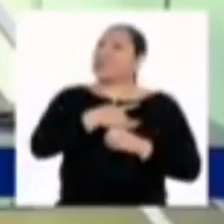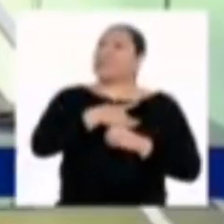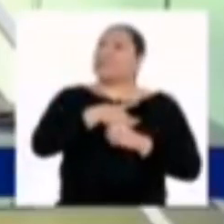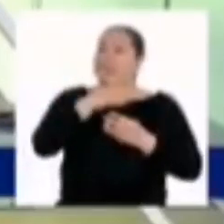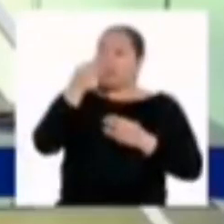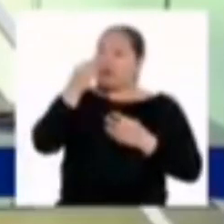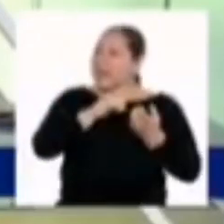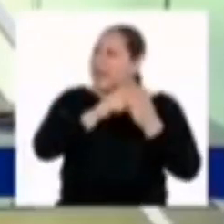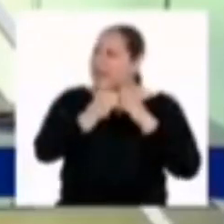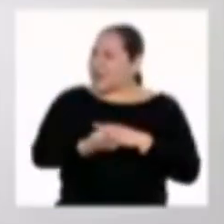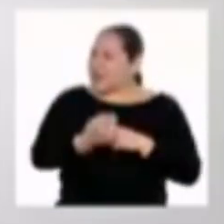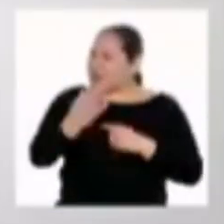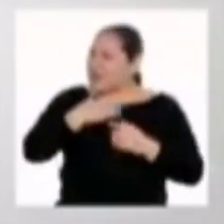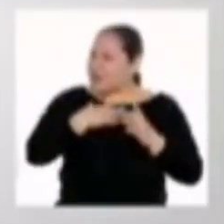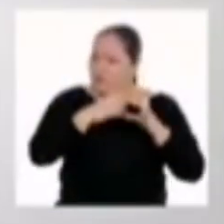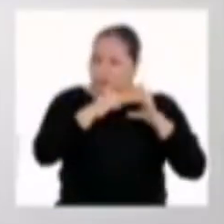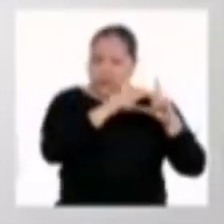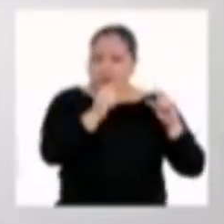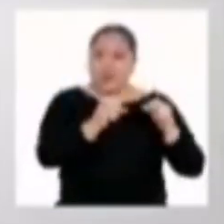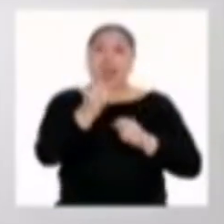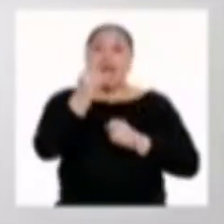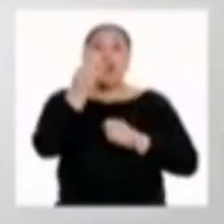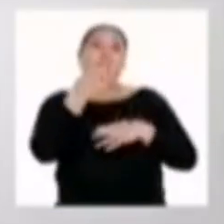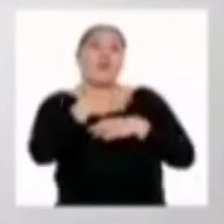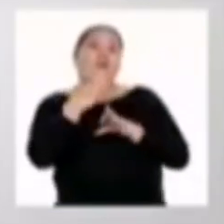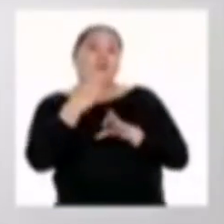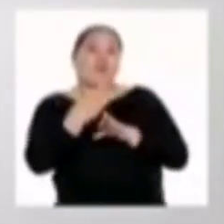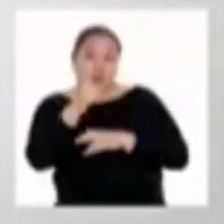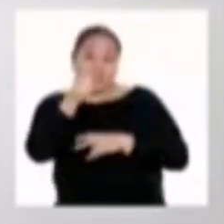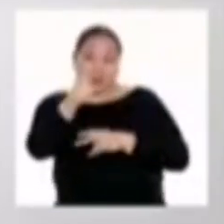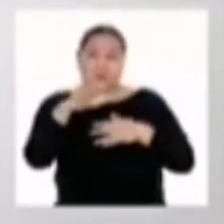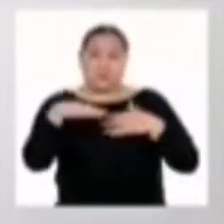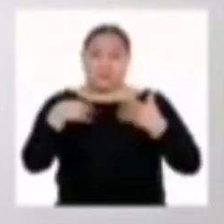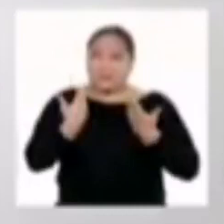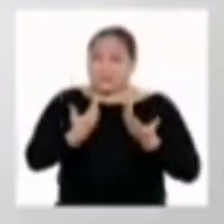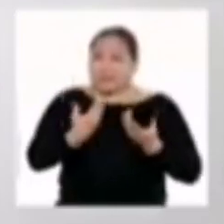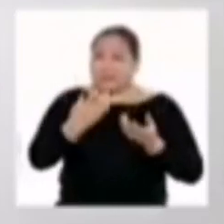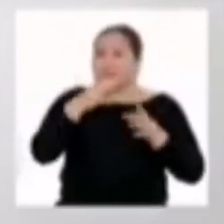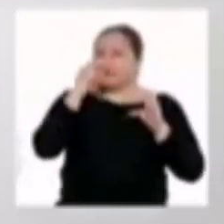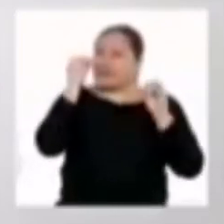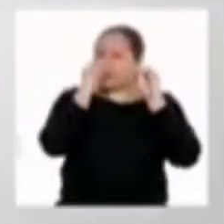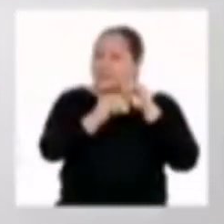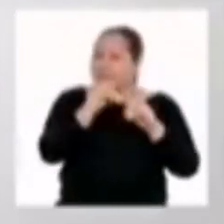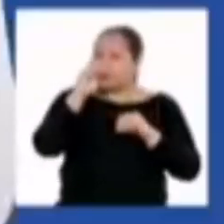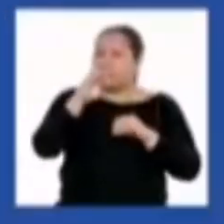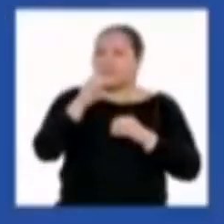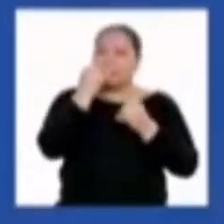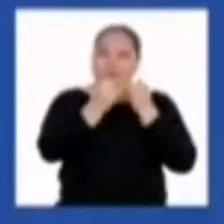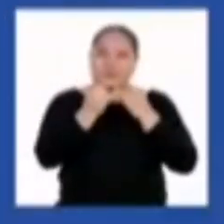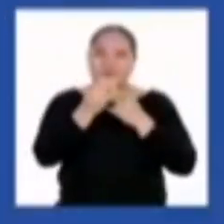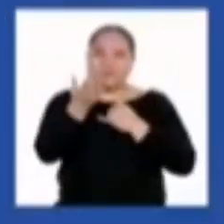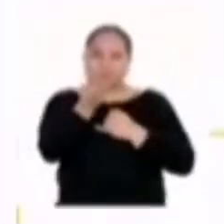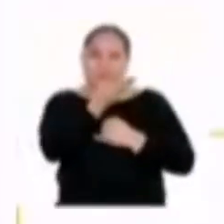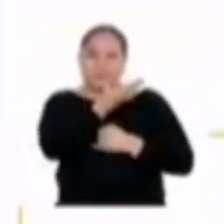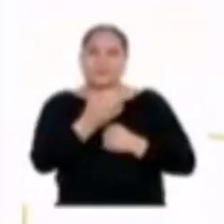mis lectores en mi conclusión? Algunas formas en las que puedes hacer una conclusión son